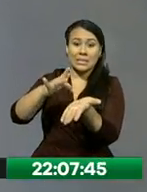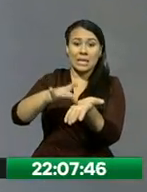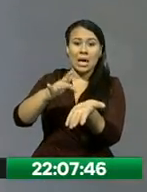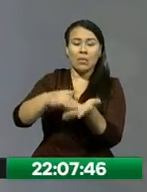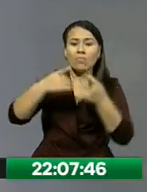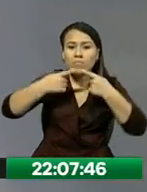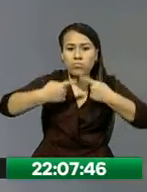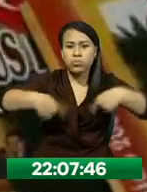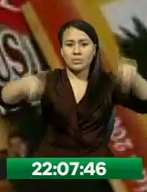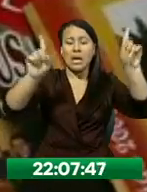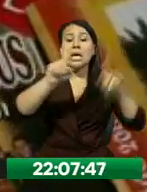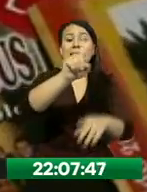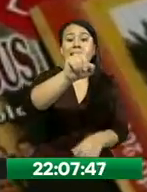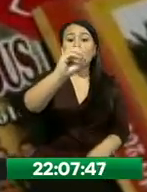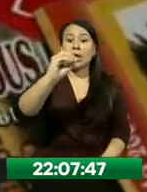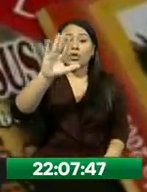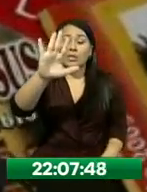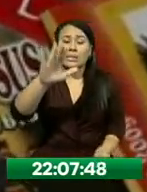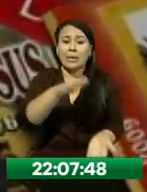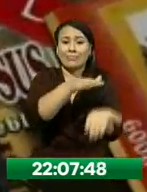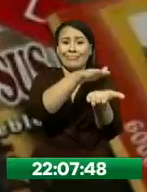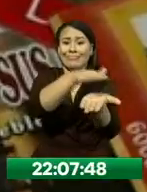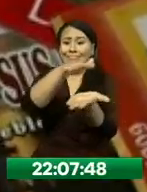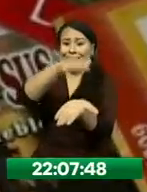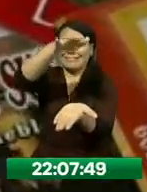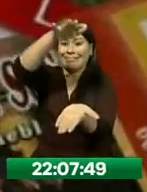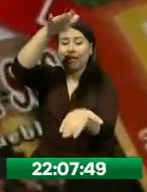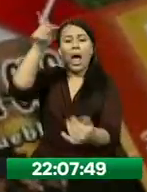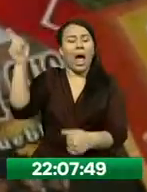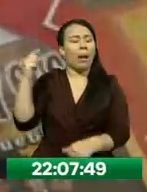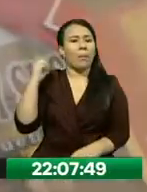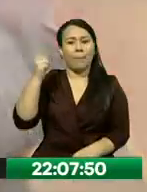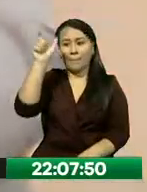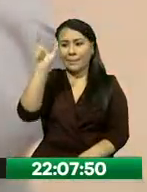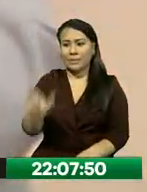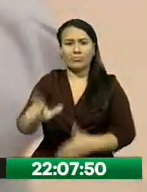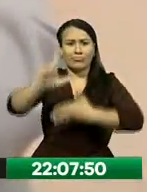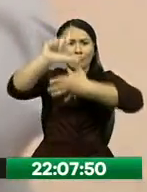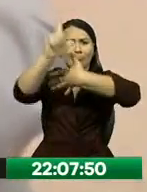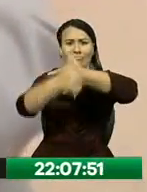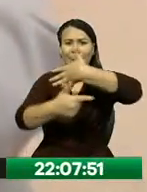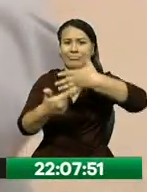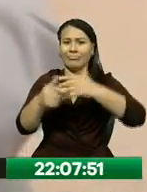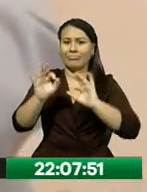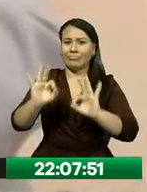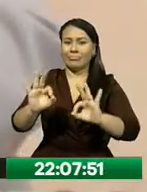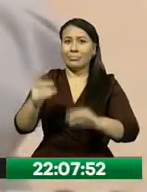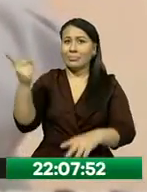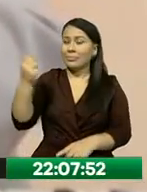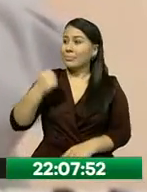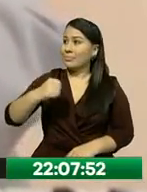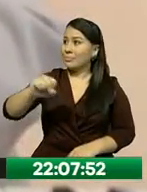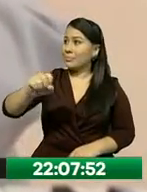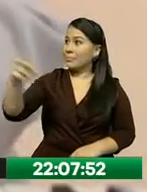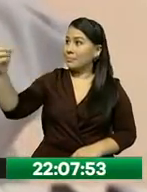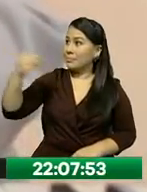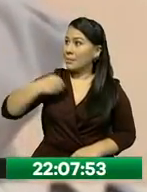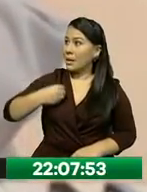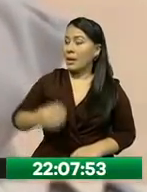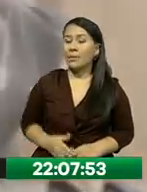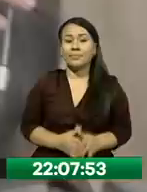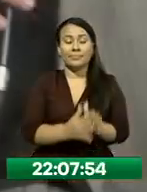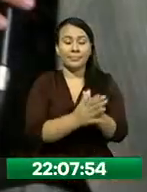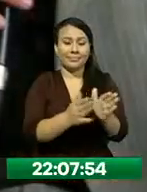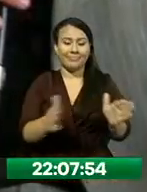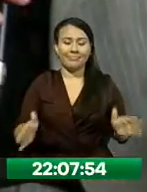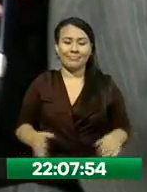105 álbumes, convirtiéndose en un récord latinoamericano. Él siempre grabó más o menos unos 2 discos por año.